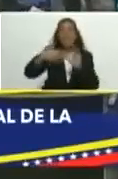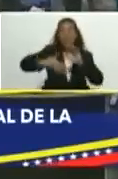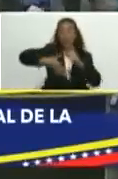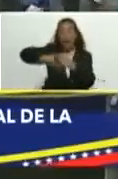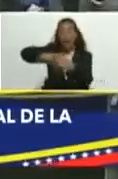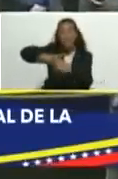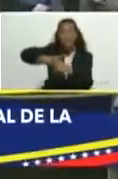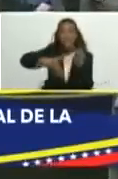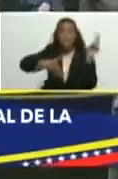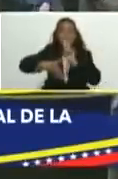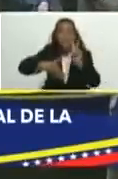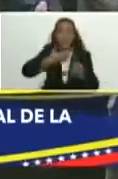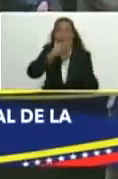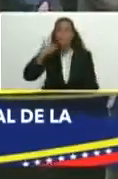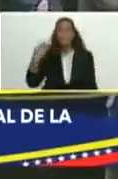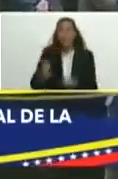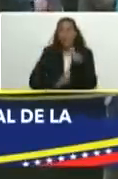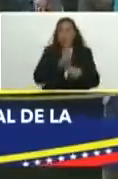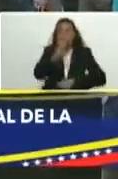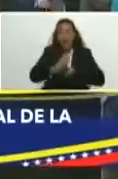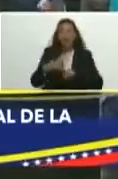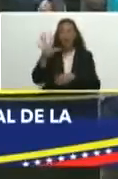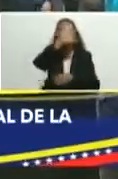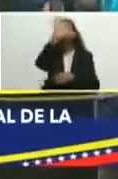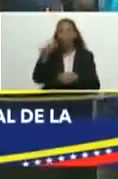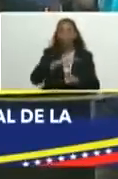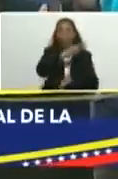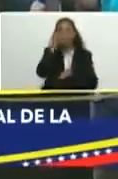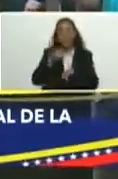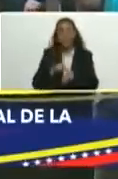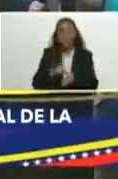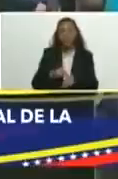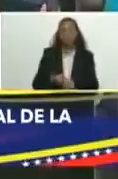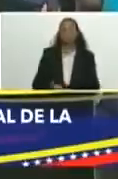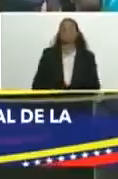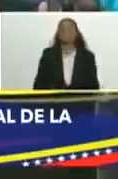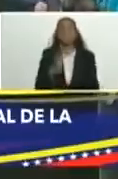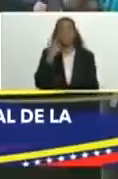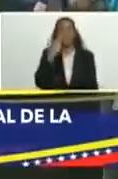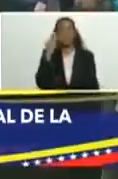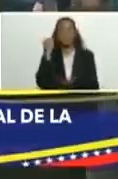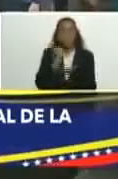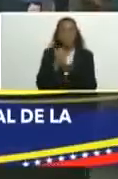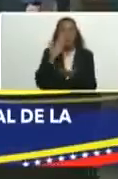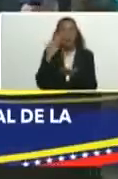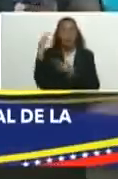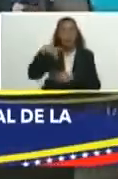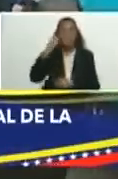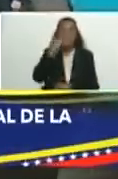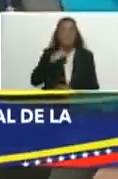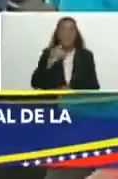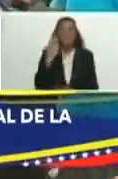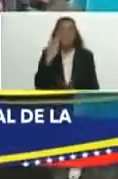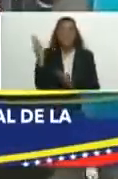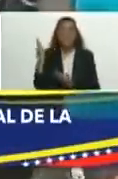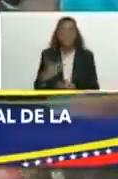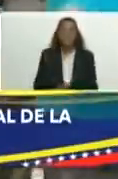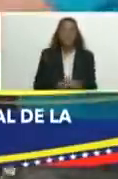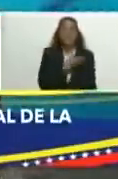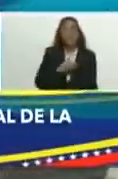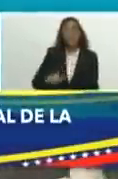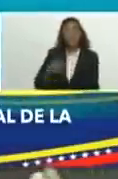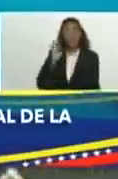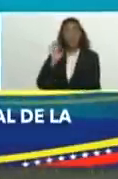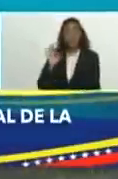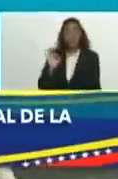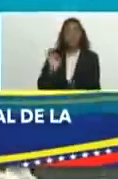mejor caucho que se pueda conocer en el mercado nacional. Black Eagle. Ajá. Presidente, este es uno